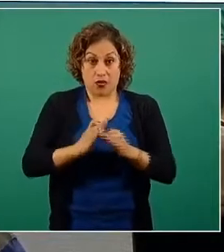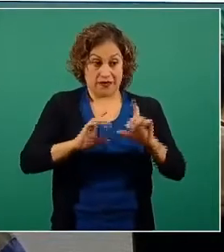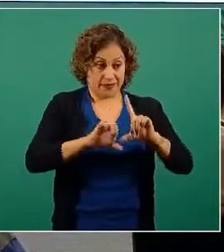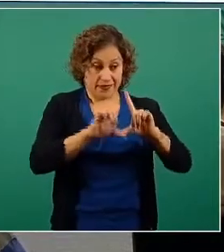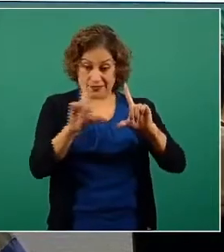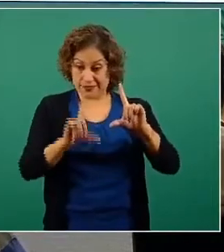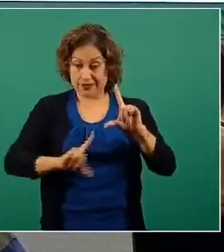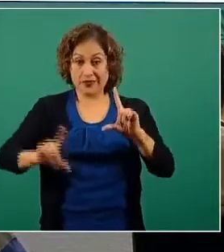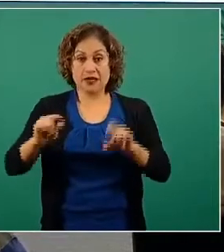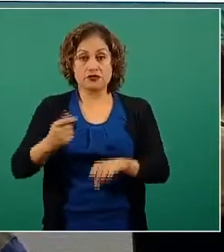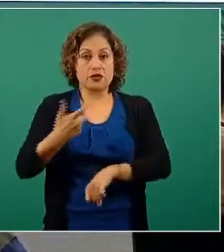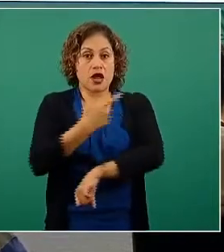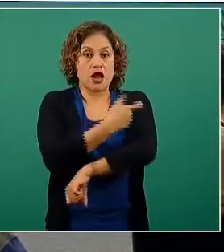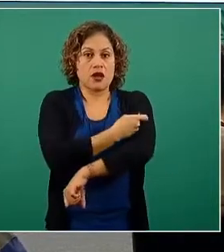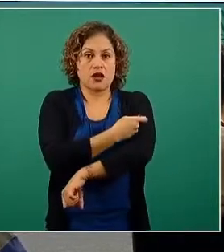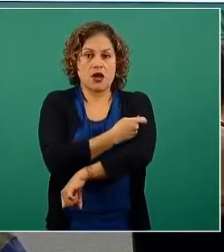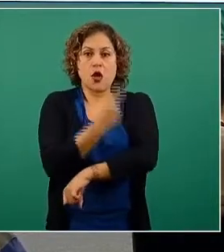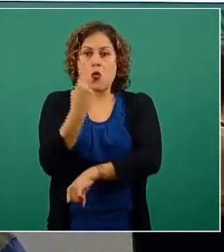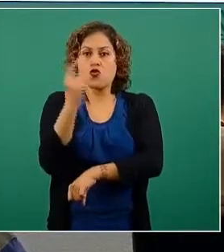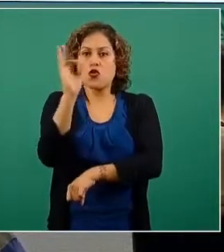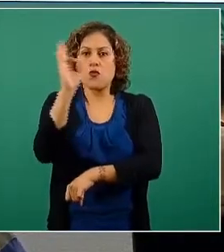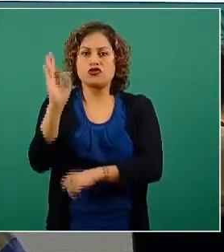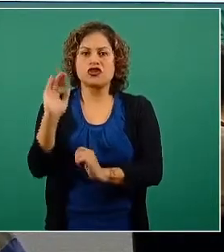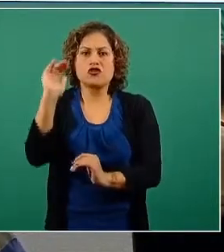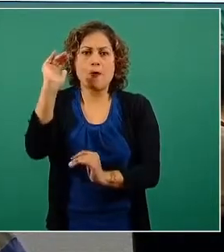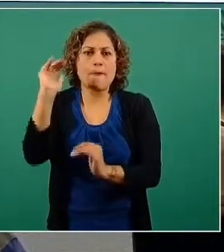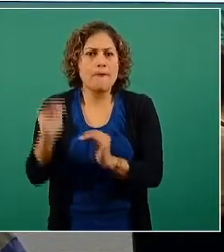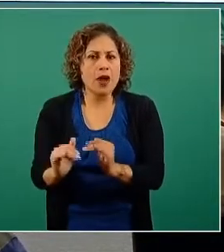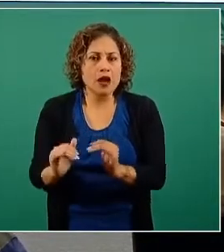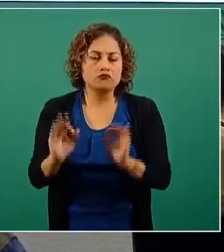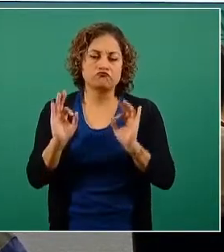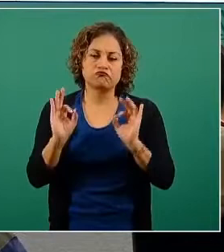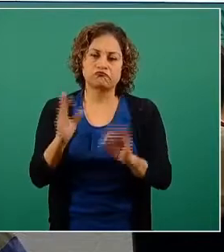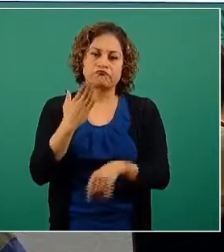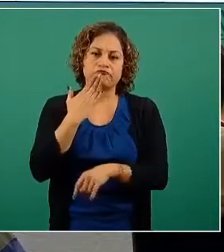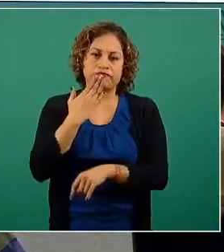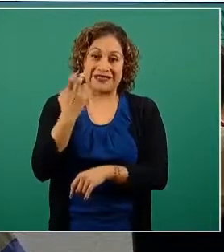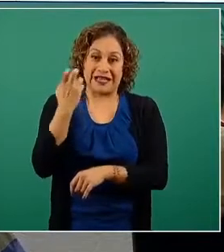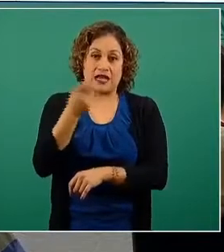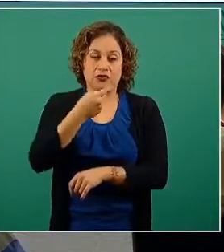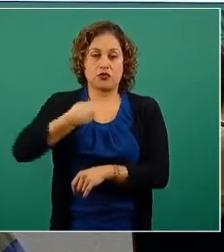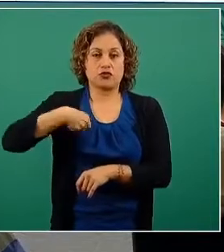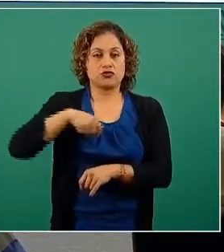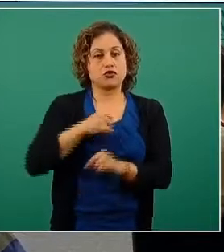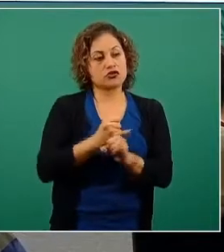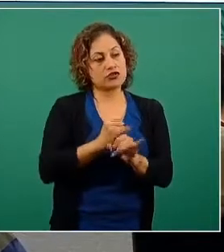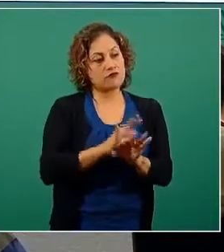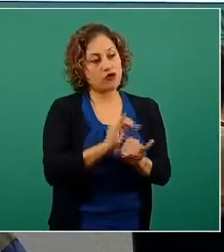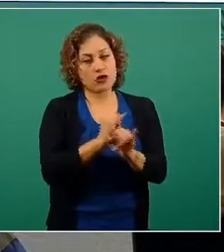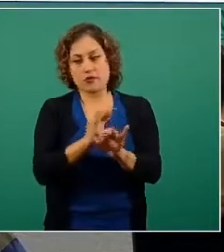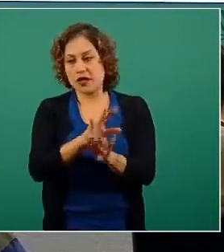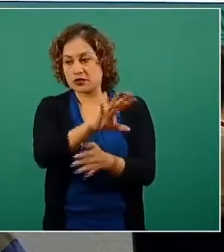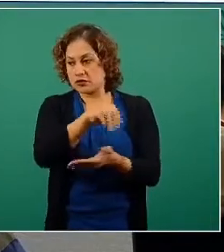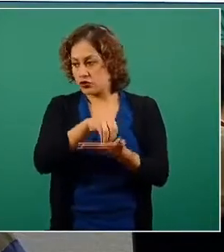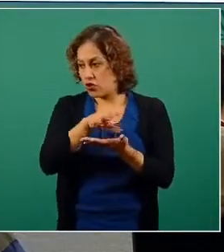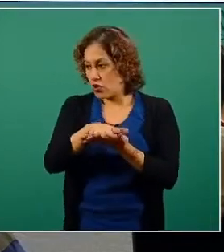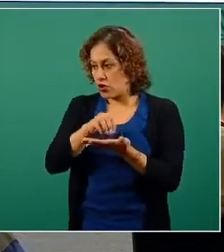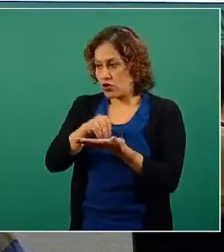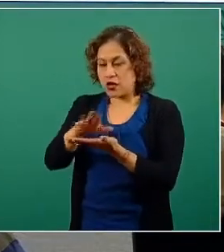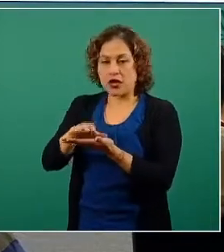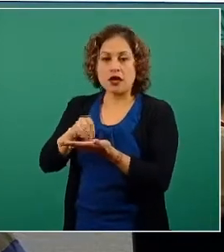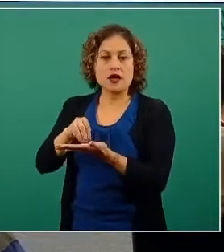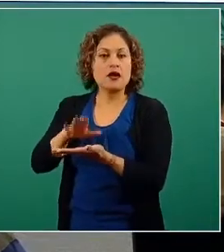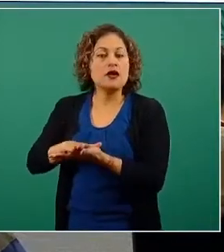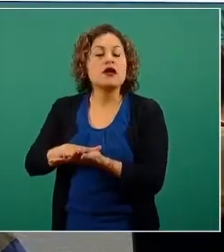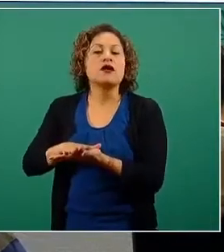es una proporción baja, y es lo que nosotros necesitamos documentar, no para identificar